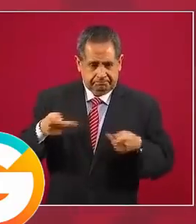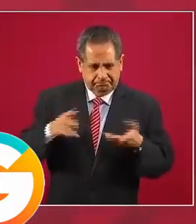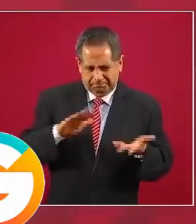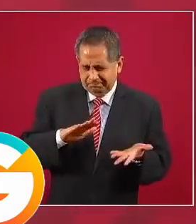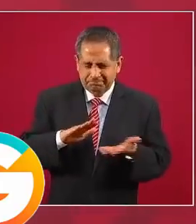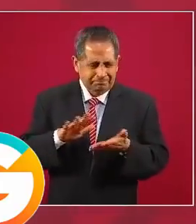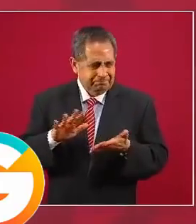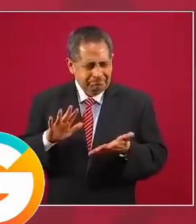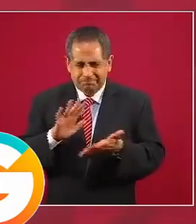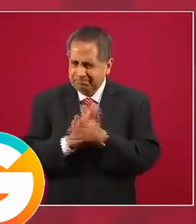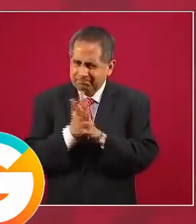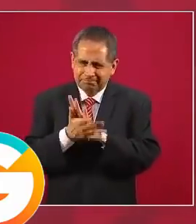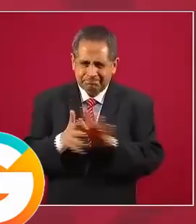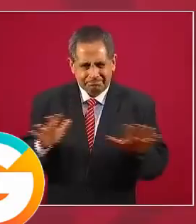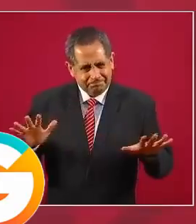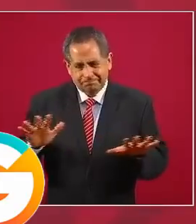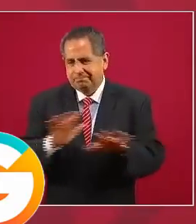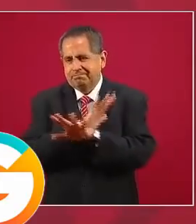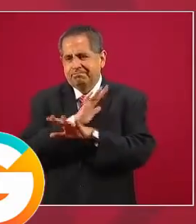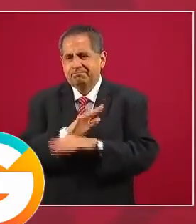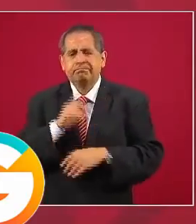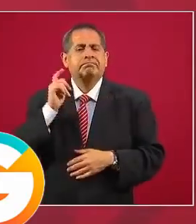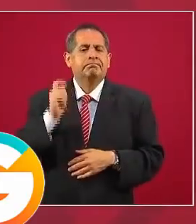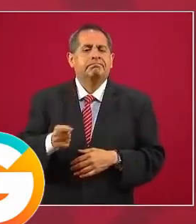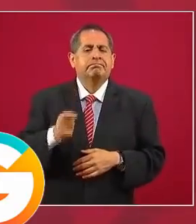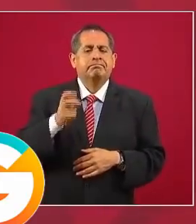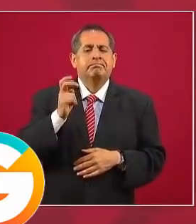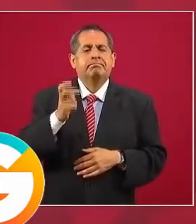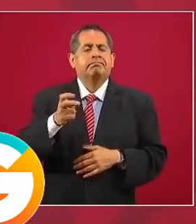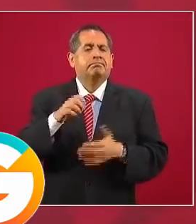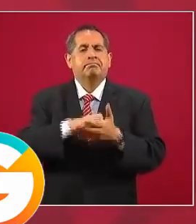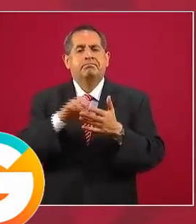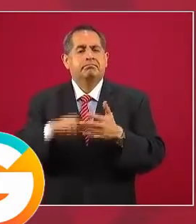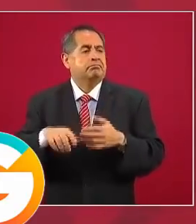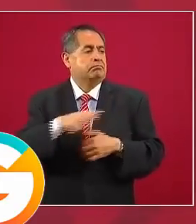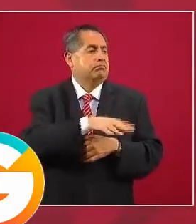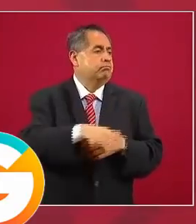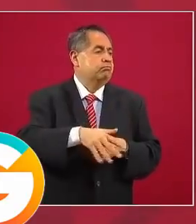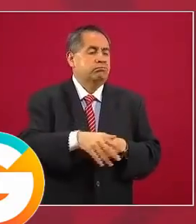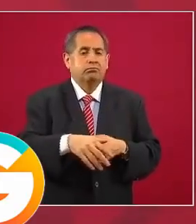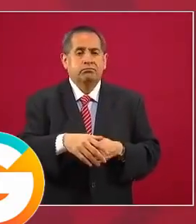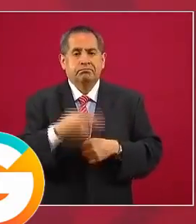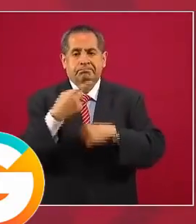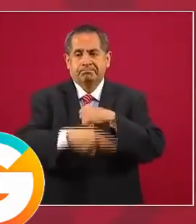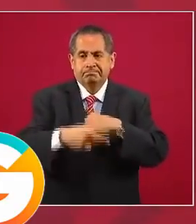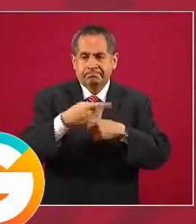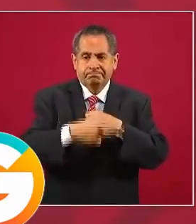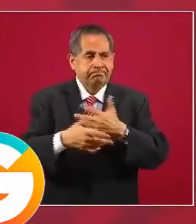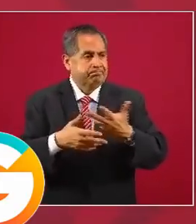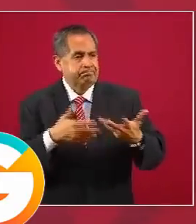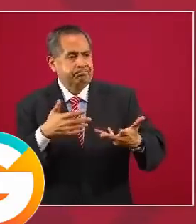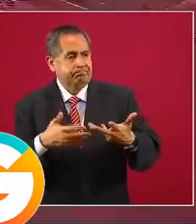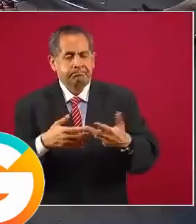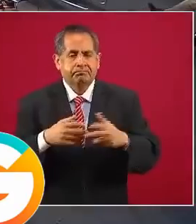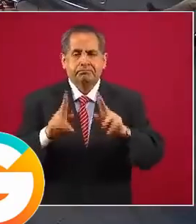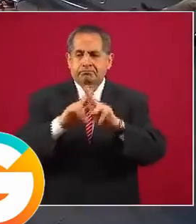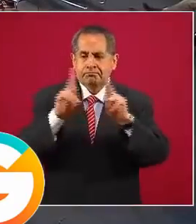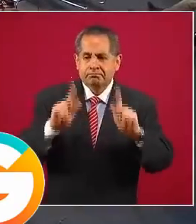en cuanto a el tema de la seguridad y de la paz,